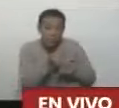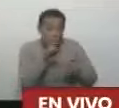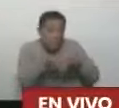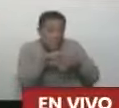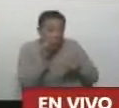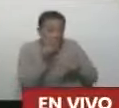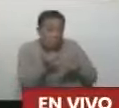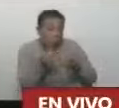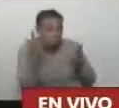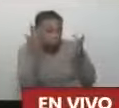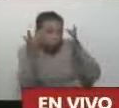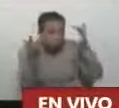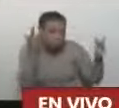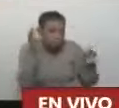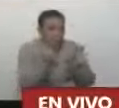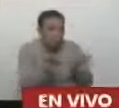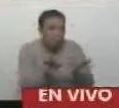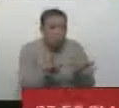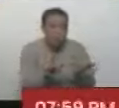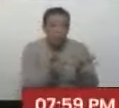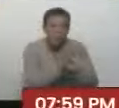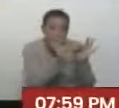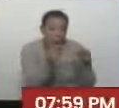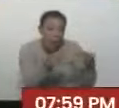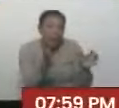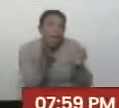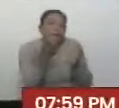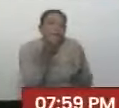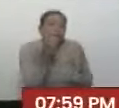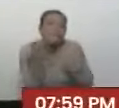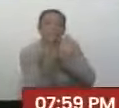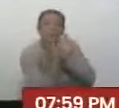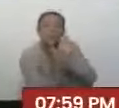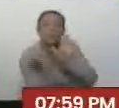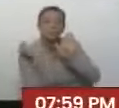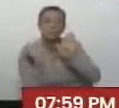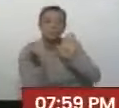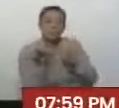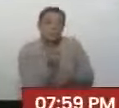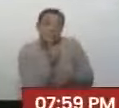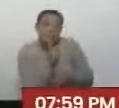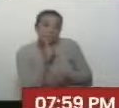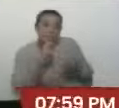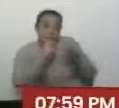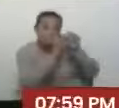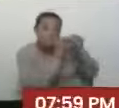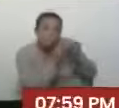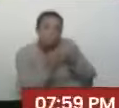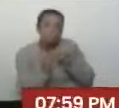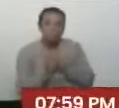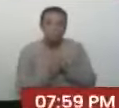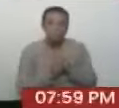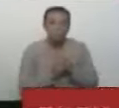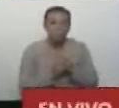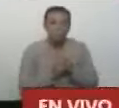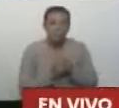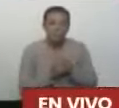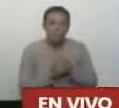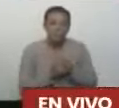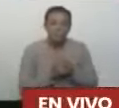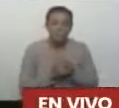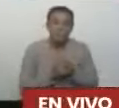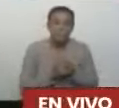a escala, es una escala pequeña, ¿verdad? Compleja. Dale el micrófono aquí para